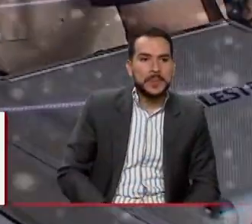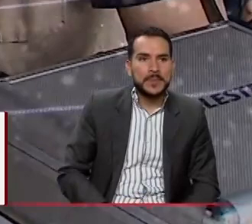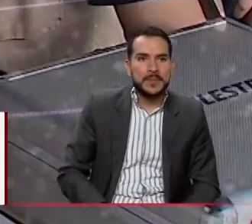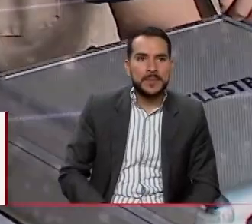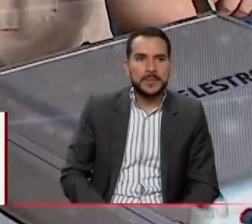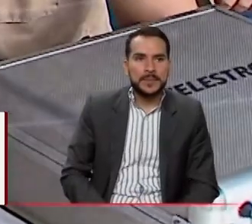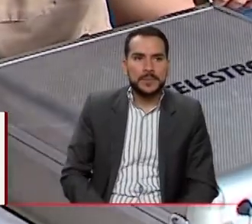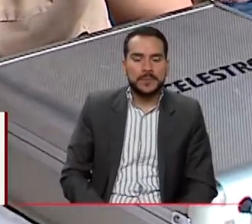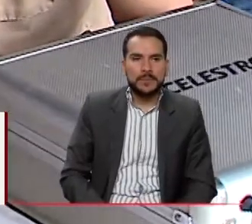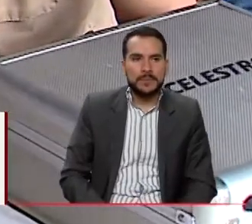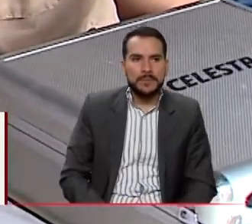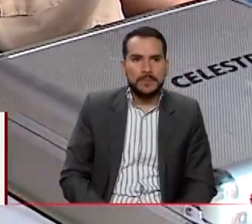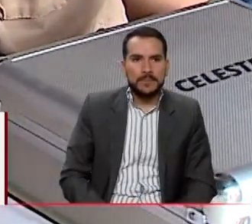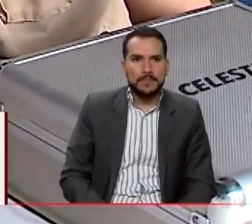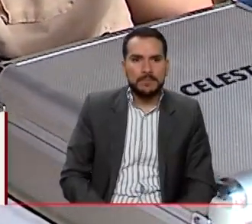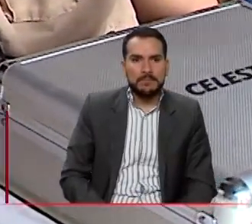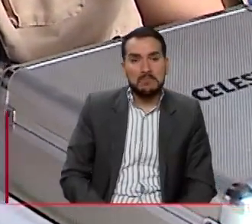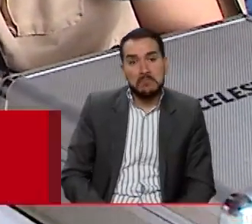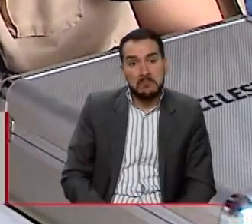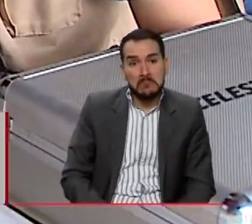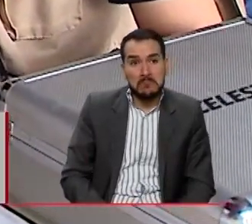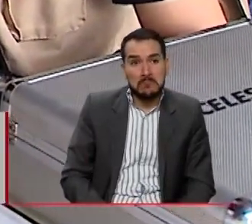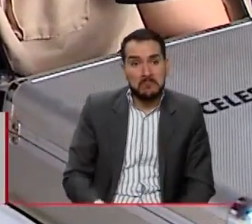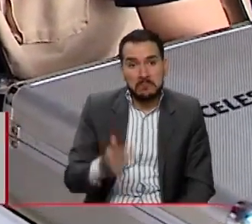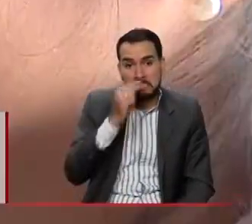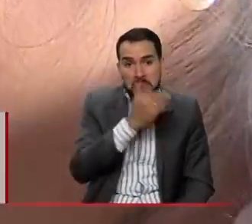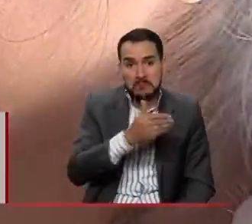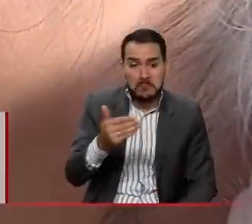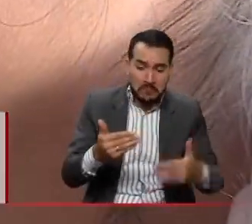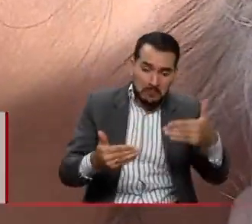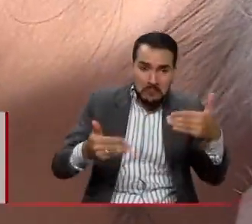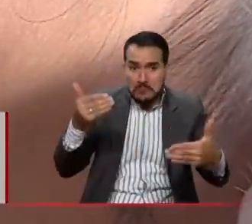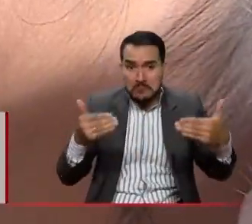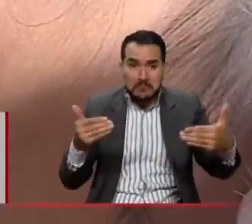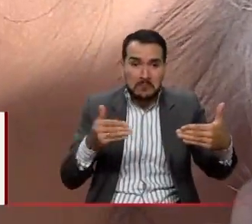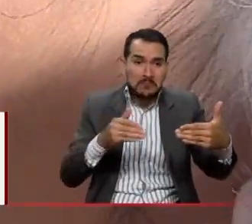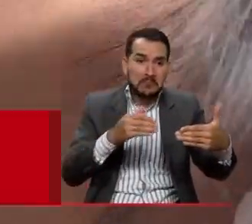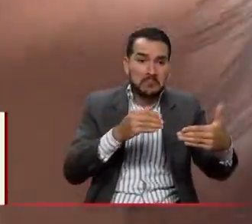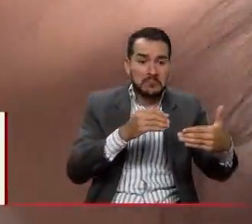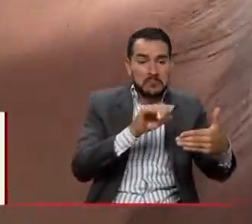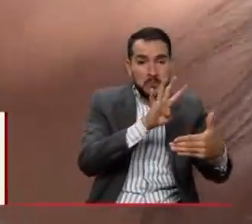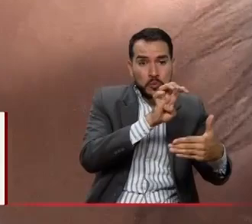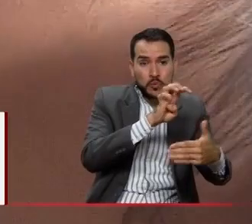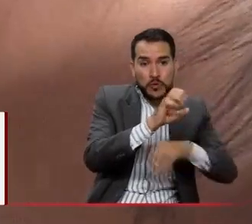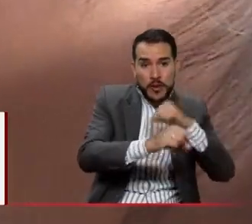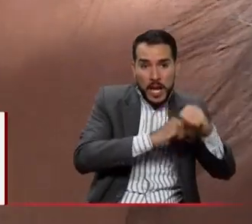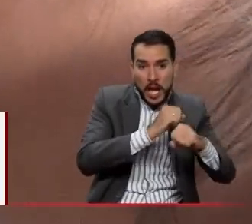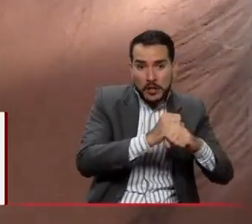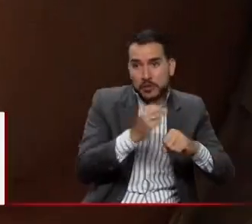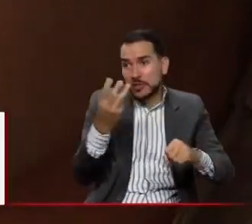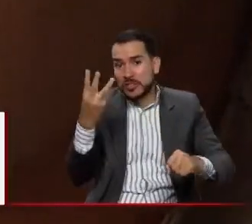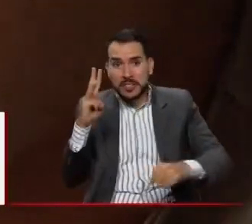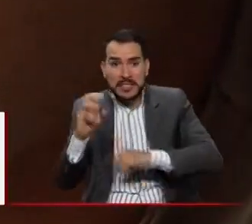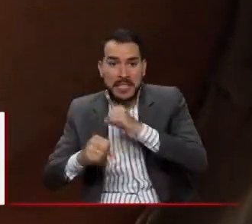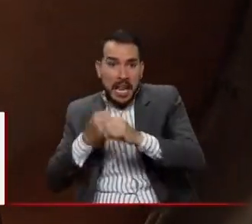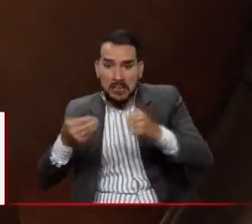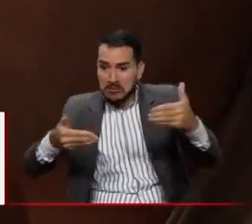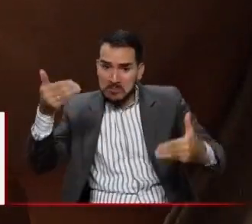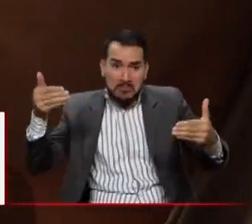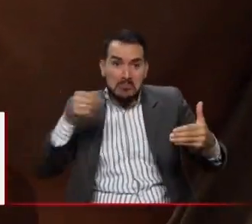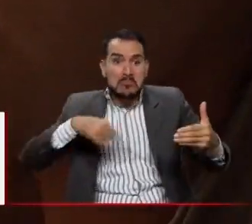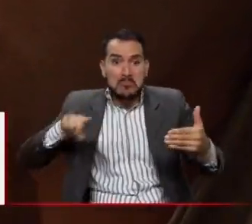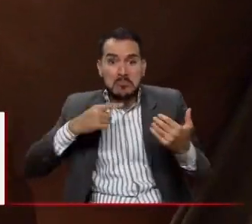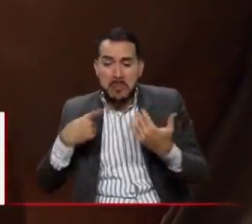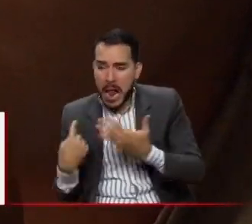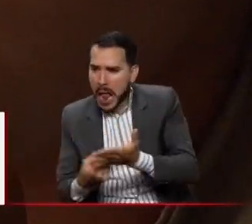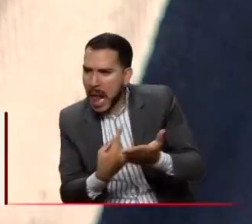astros Aunque sus edades oscilan entre los nu y los TR años de edad hablan de planetas exoplanetas y agujeros negros con